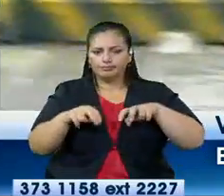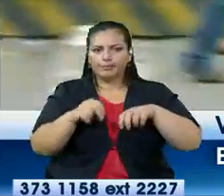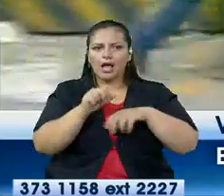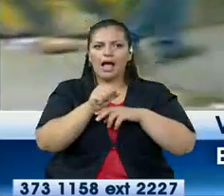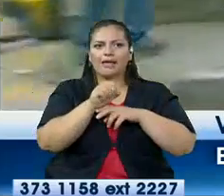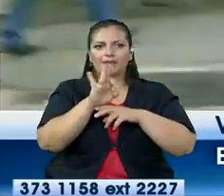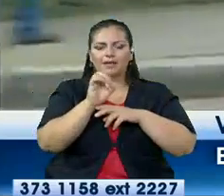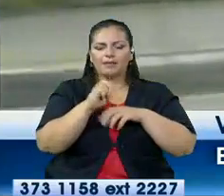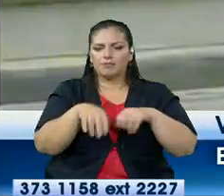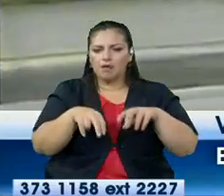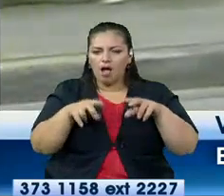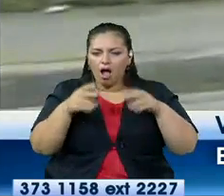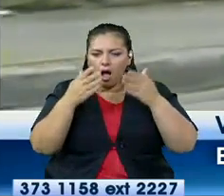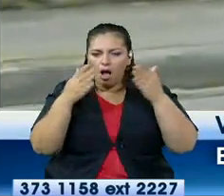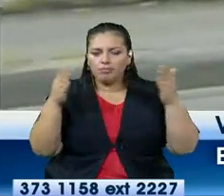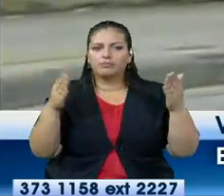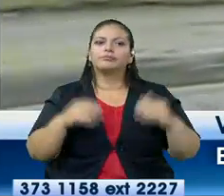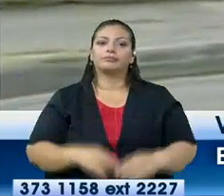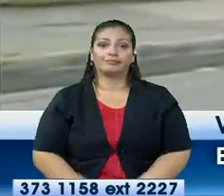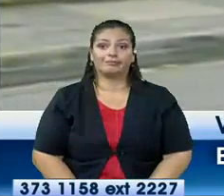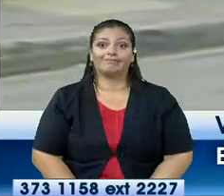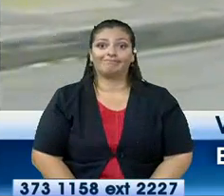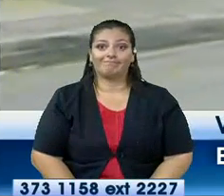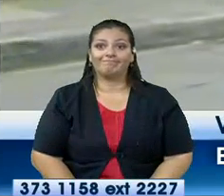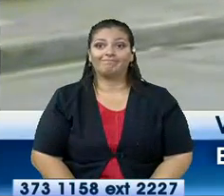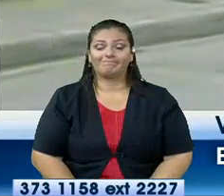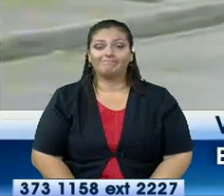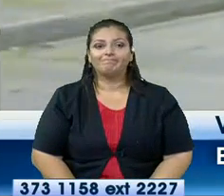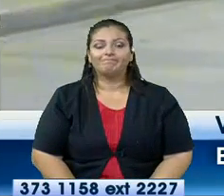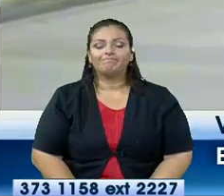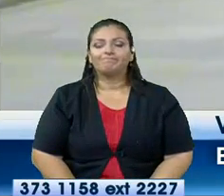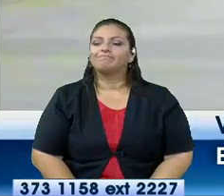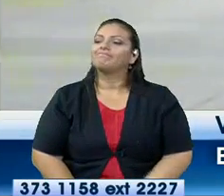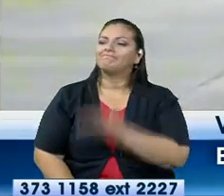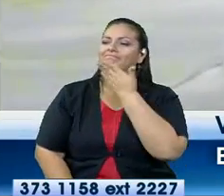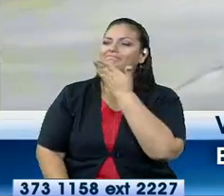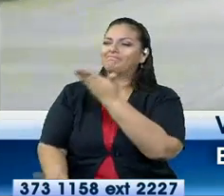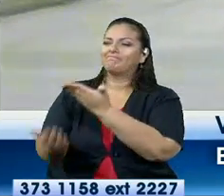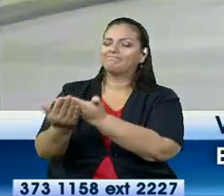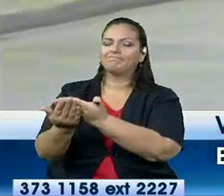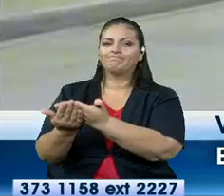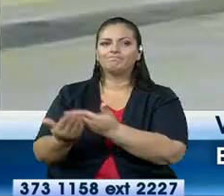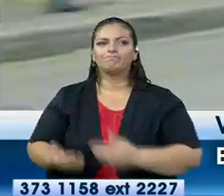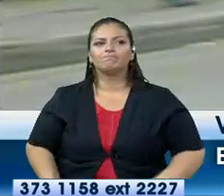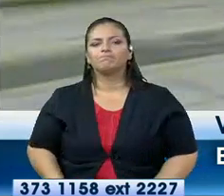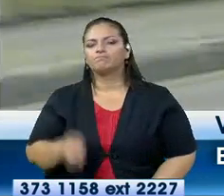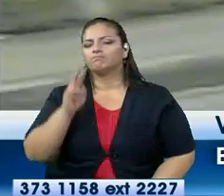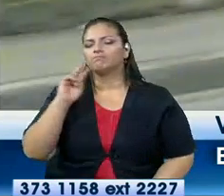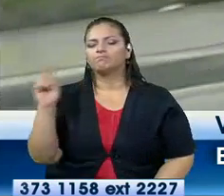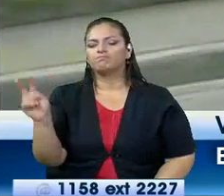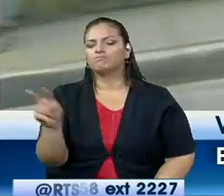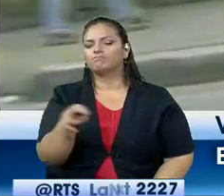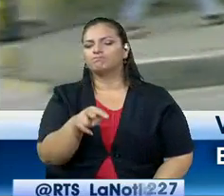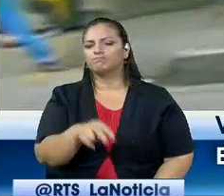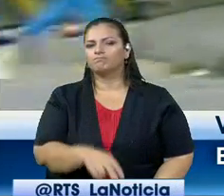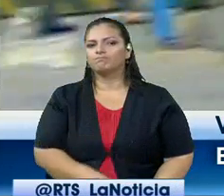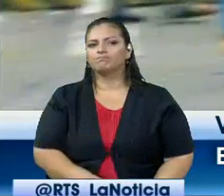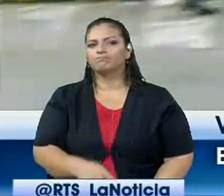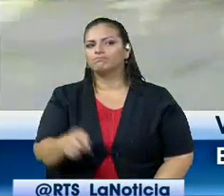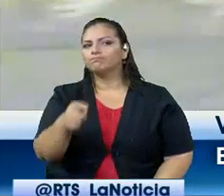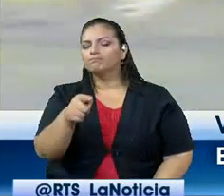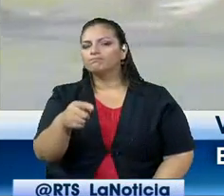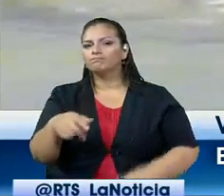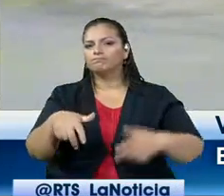de la ciudad de Guayaquil. Miren, por ejemplo, lo que estábamos observando hace pocos instantes. Una de las tricimotos que cruzó aquí junto a